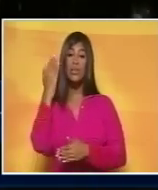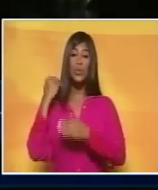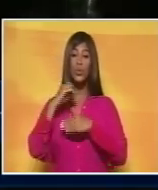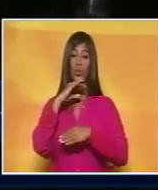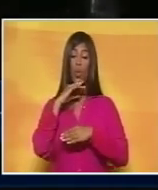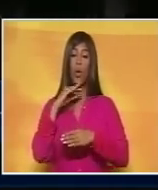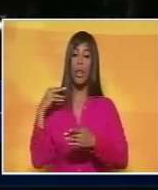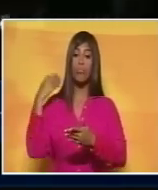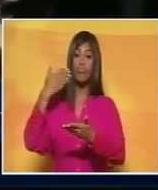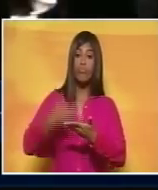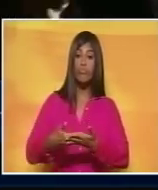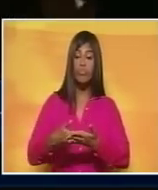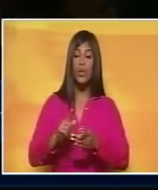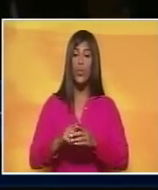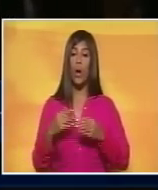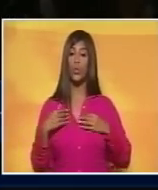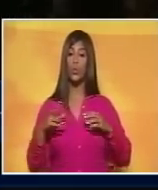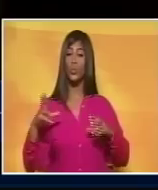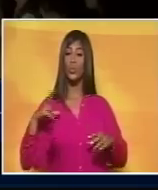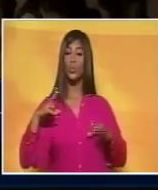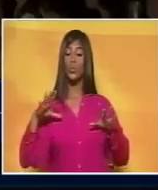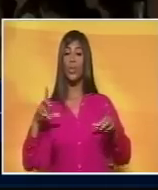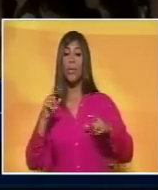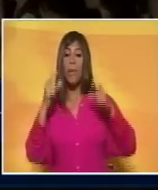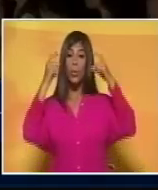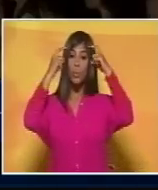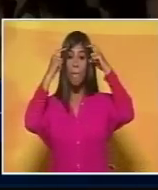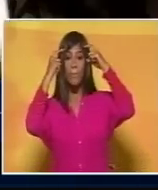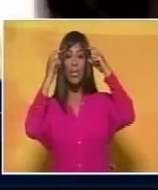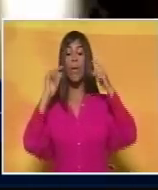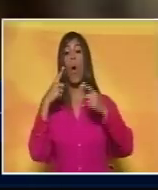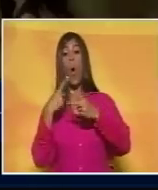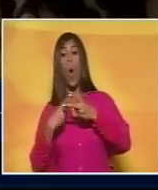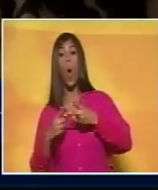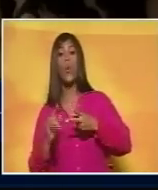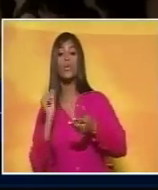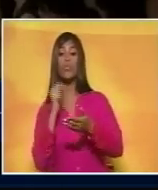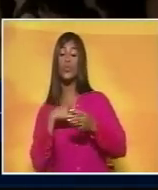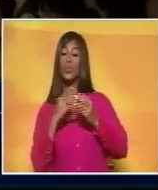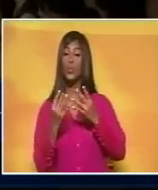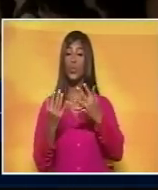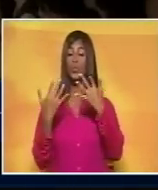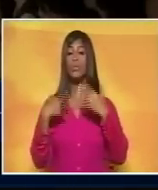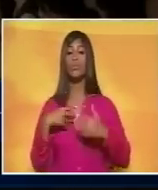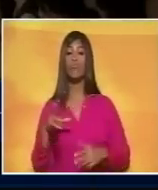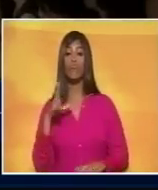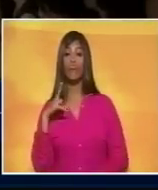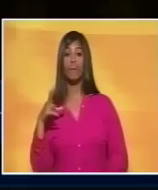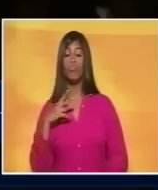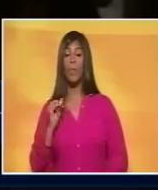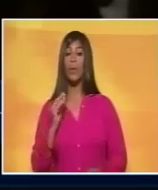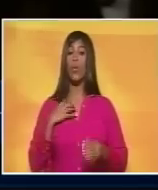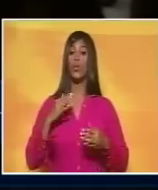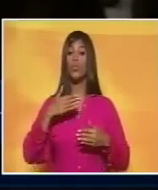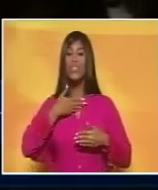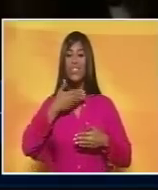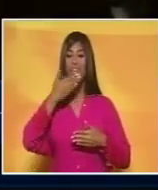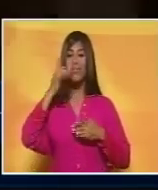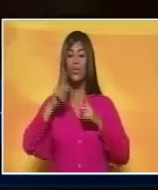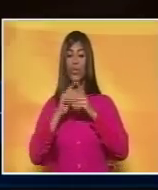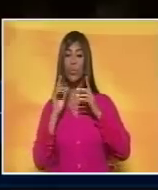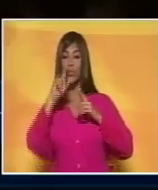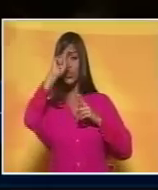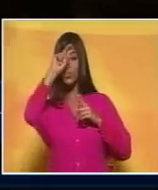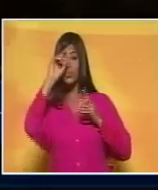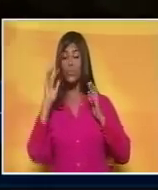mano. Colores brillantes, figuras de Mickey Mouse y estampados excéntricos. Convierten con togas egipcias y joyas